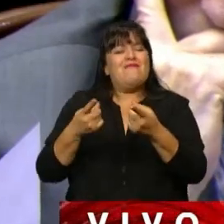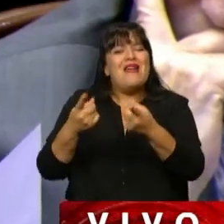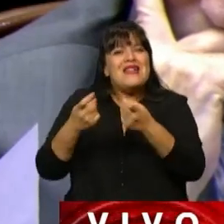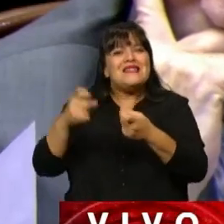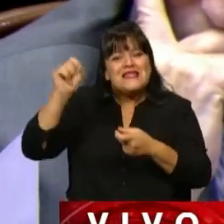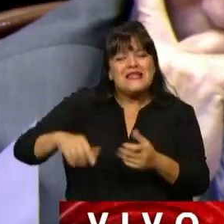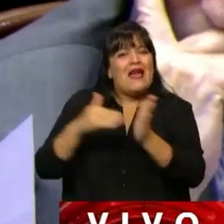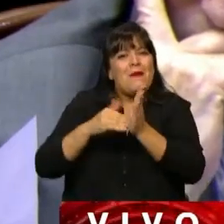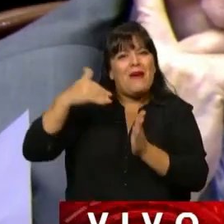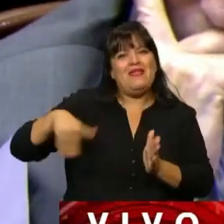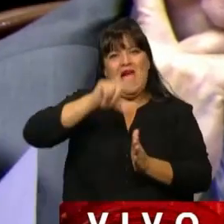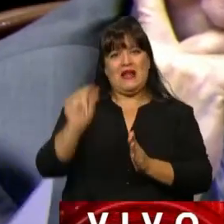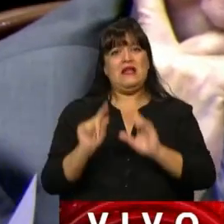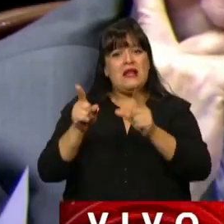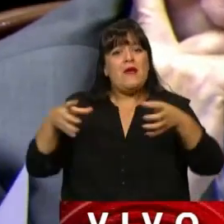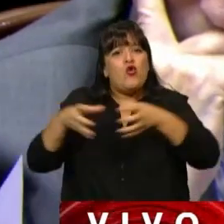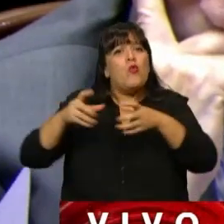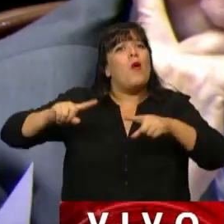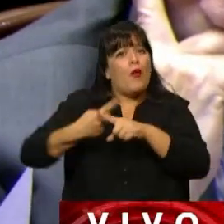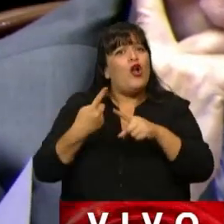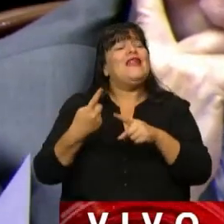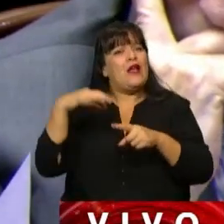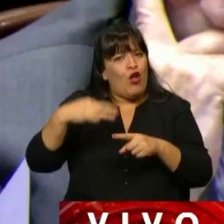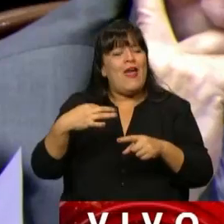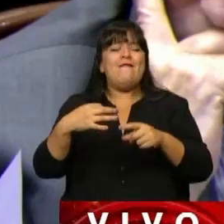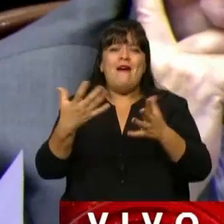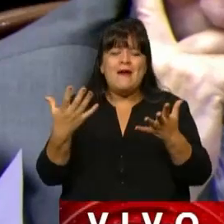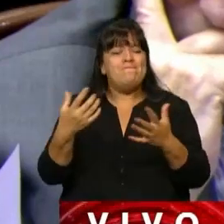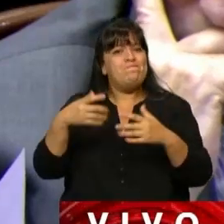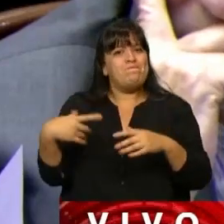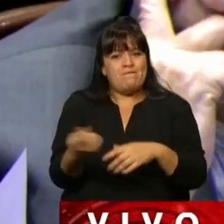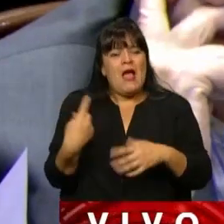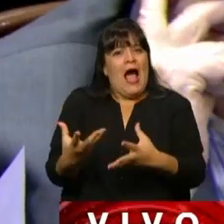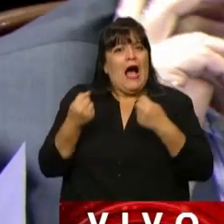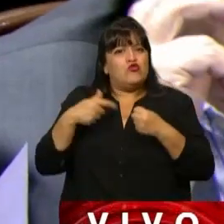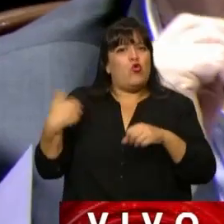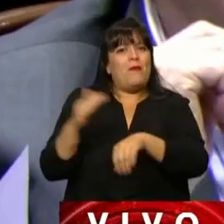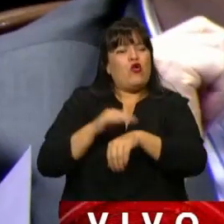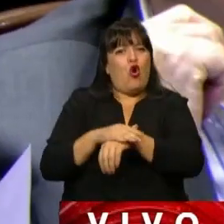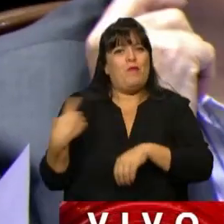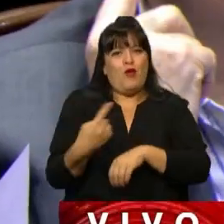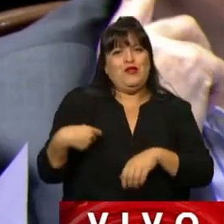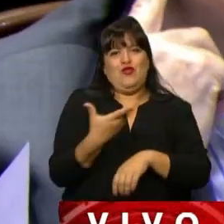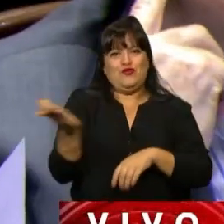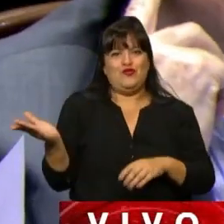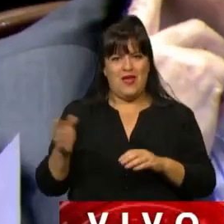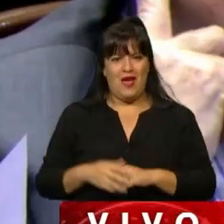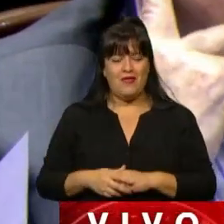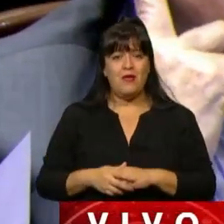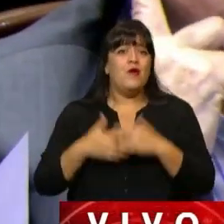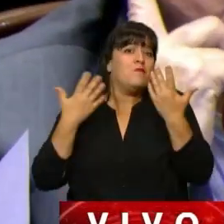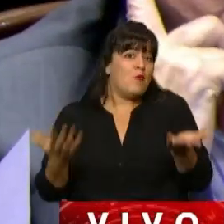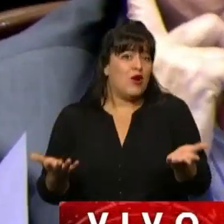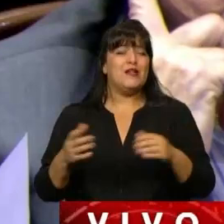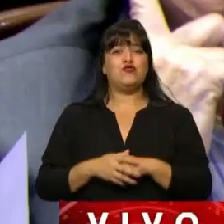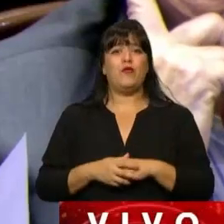necesitaba y lo que nuestra fuerza política Frente de Todos había asumido como un compromiso ante la sociedad argentina. Así